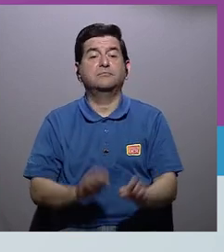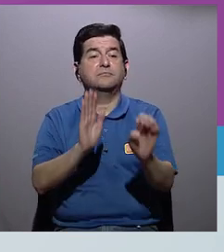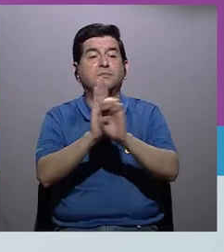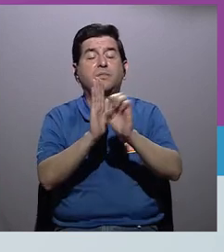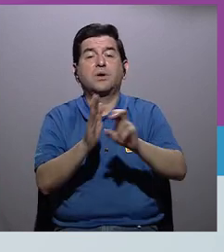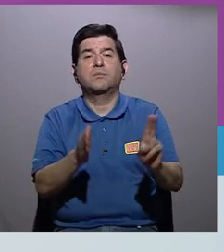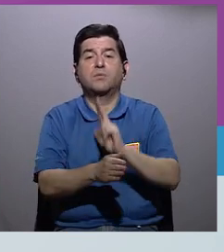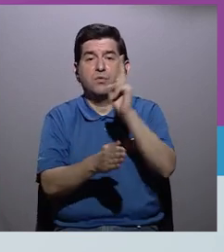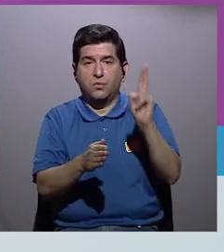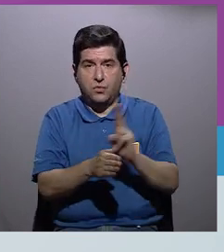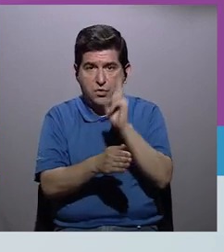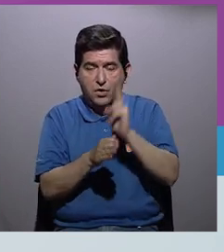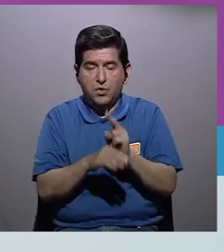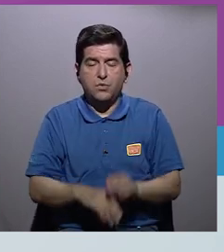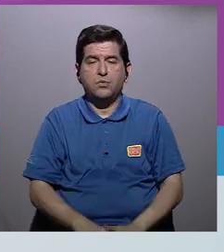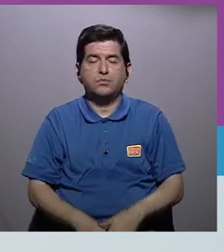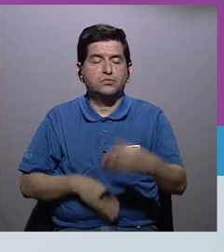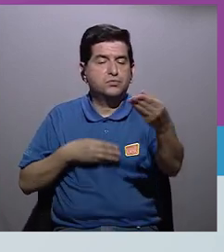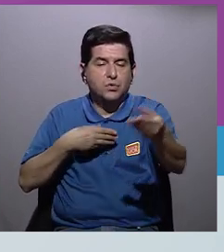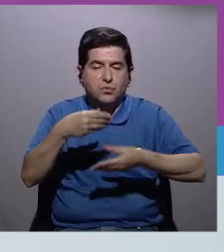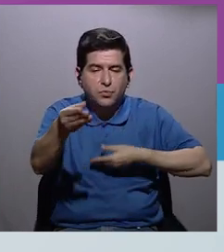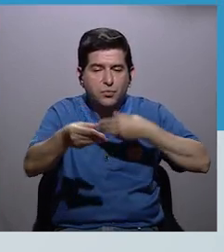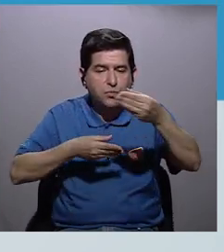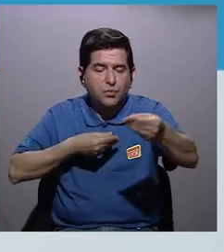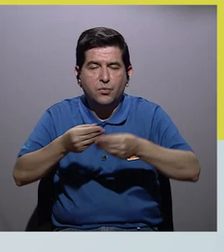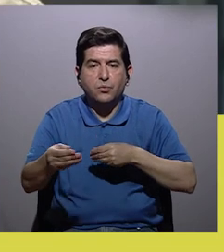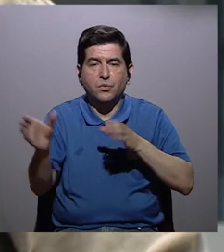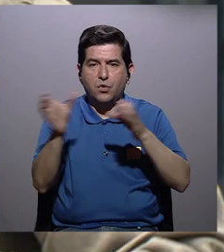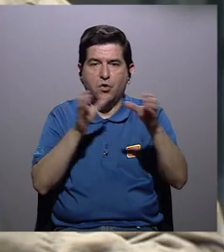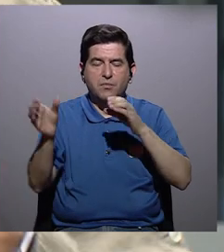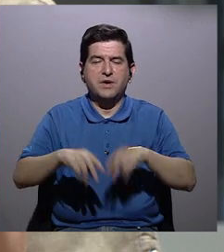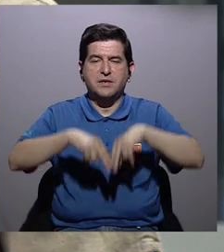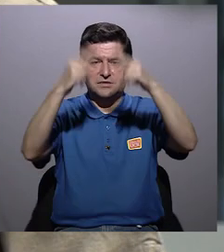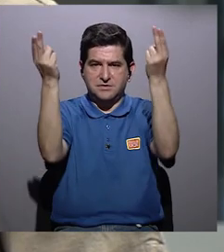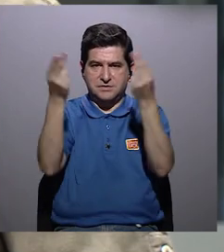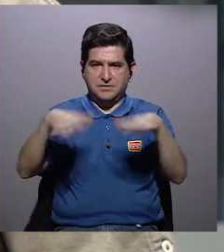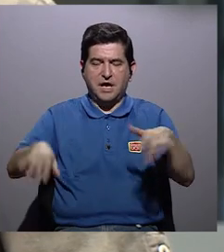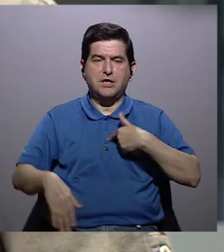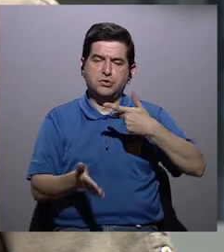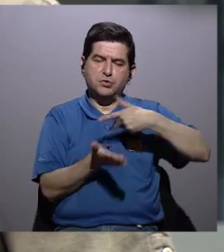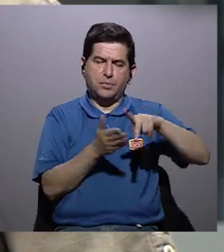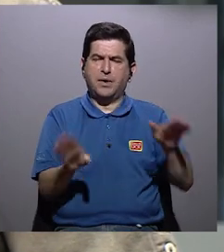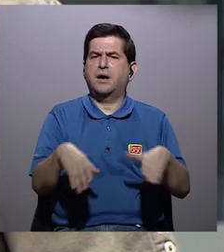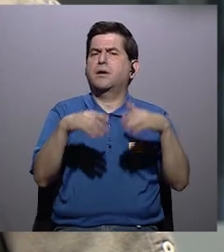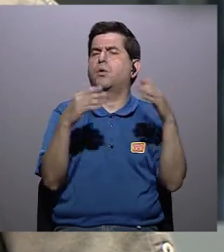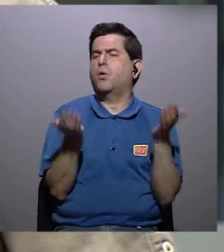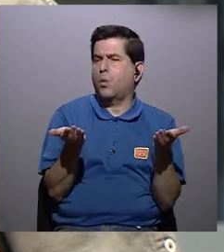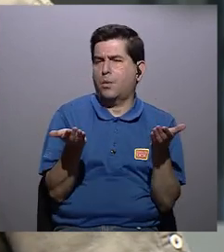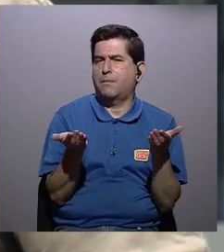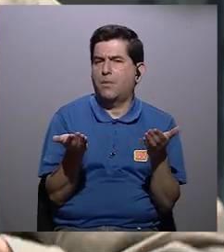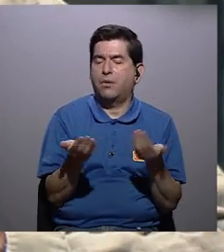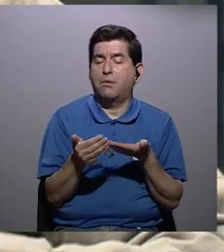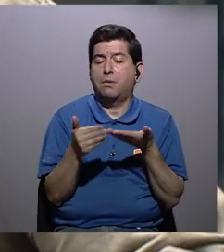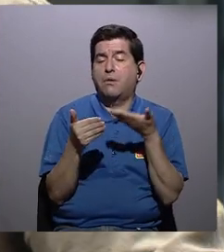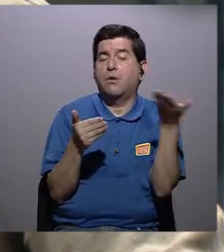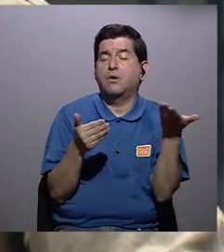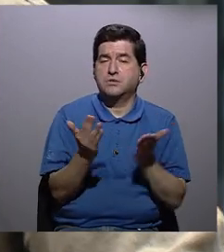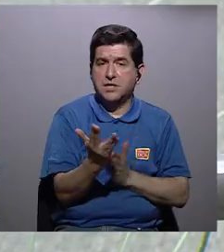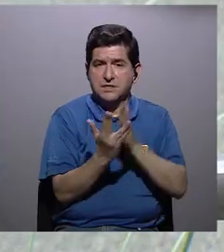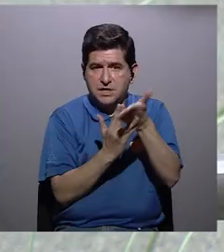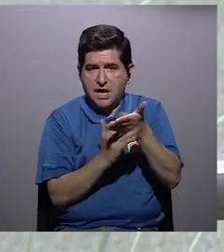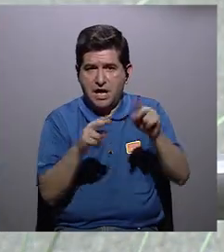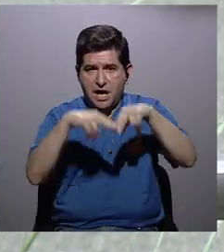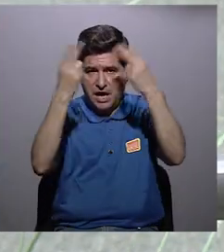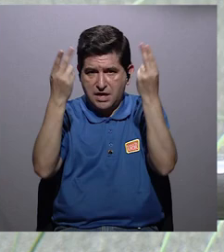ejemplo, sobre el uso de el intercambio comercial en la red, cómo debo pagar, por ejemplo, cosas por medio